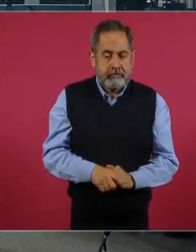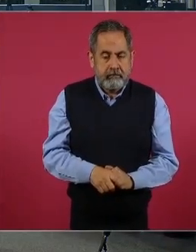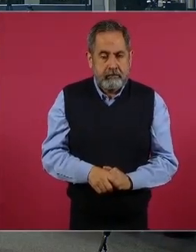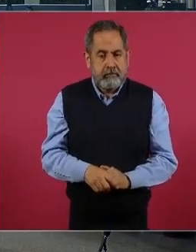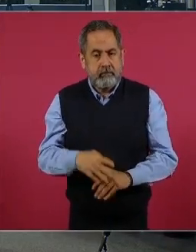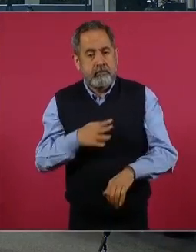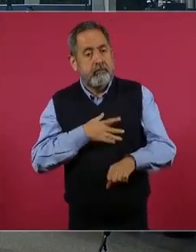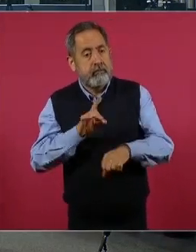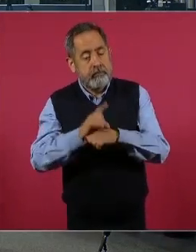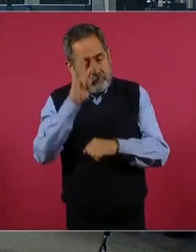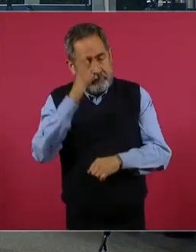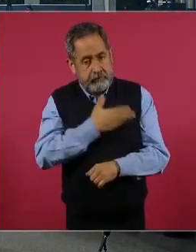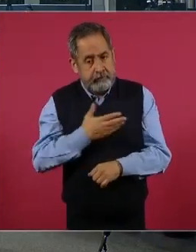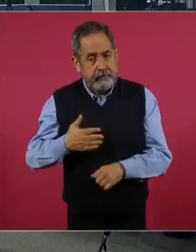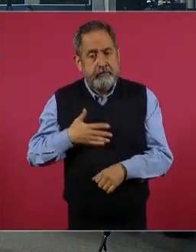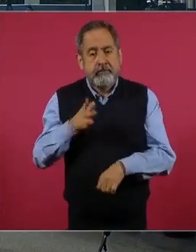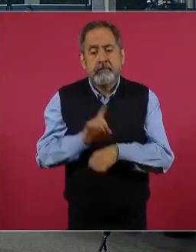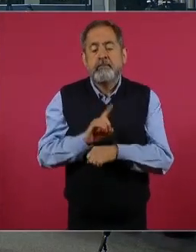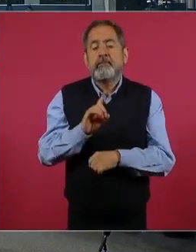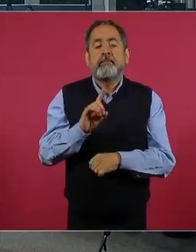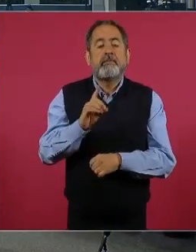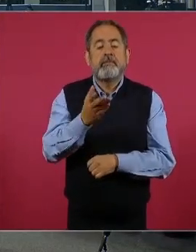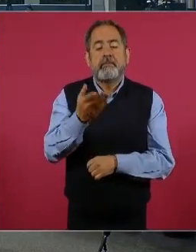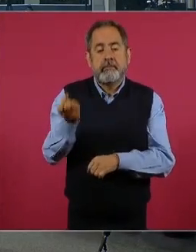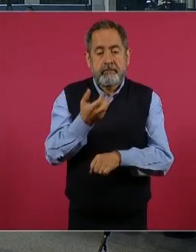Buenos días, señor presidente. Buenos días,